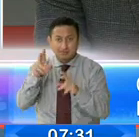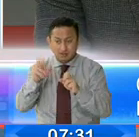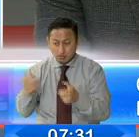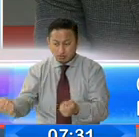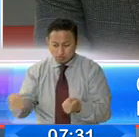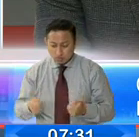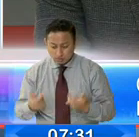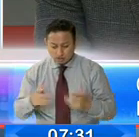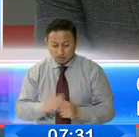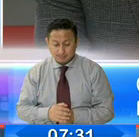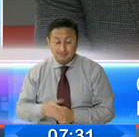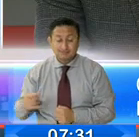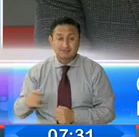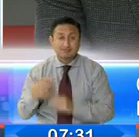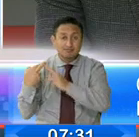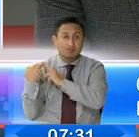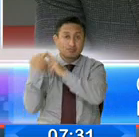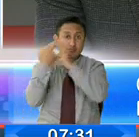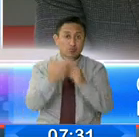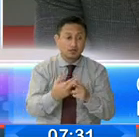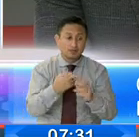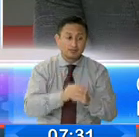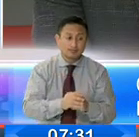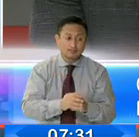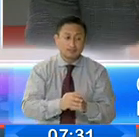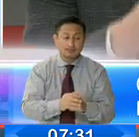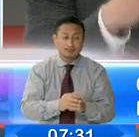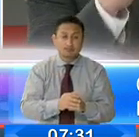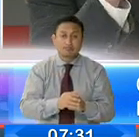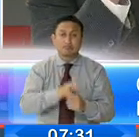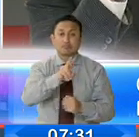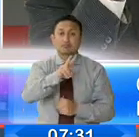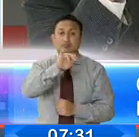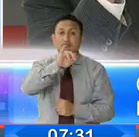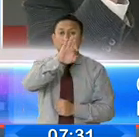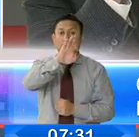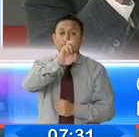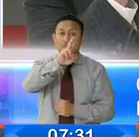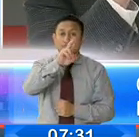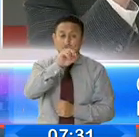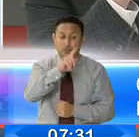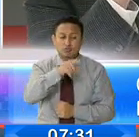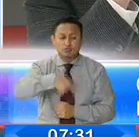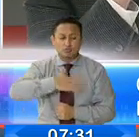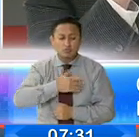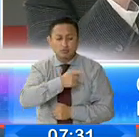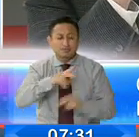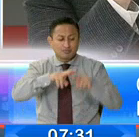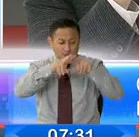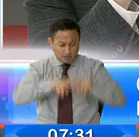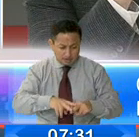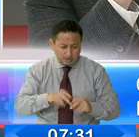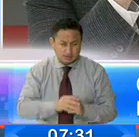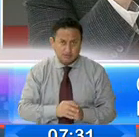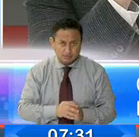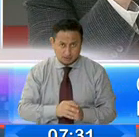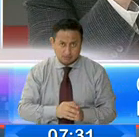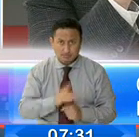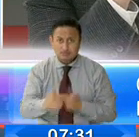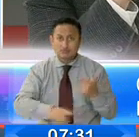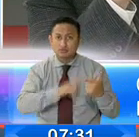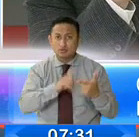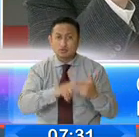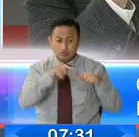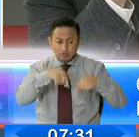y le encargan al juez doctor Joaquín Viteri que revise eso para recién bajarse